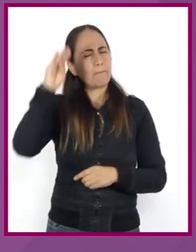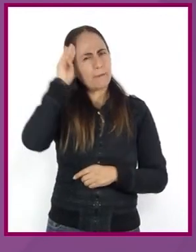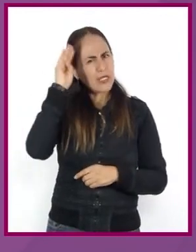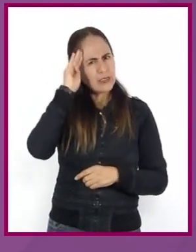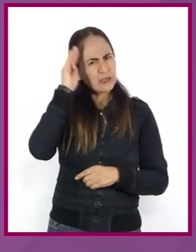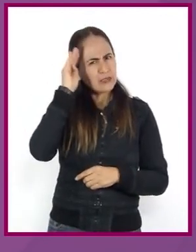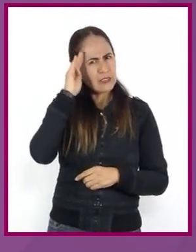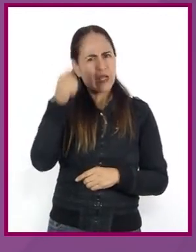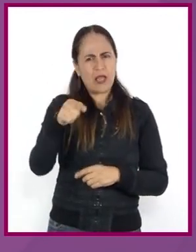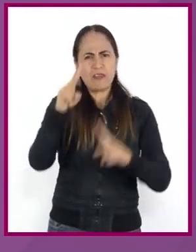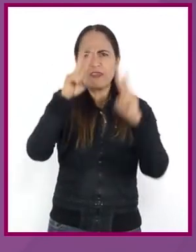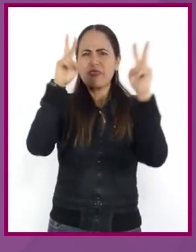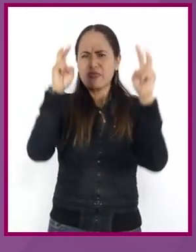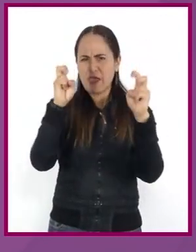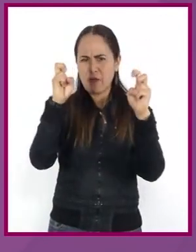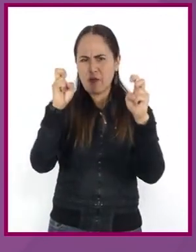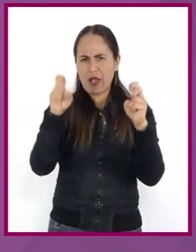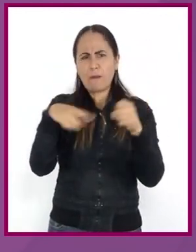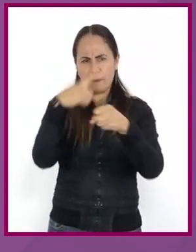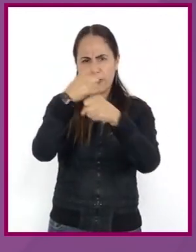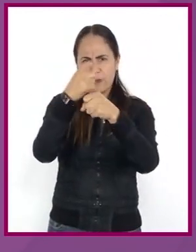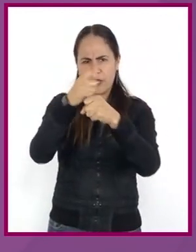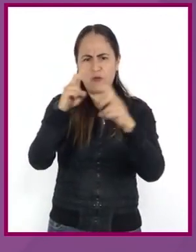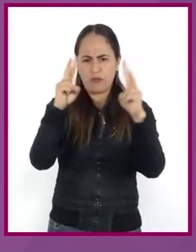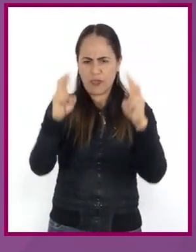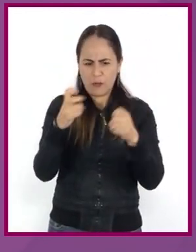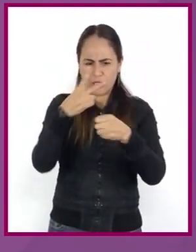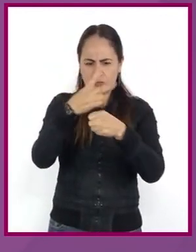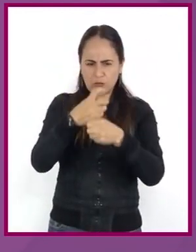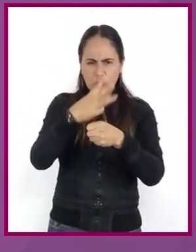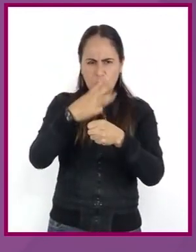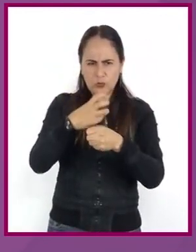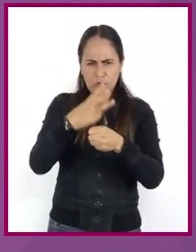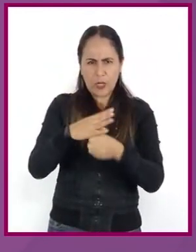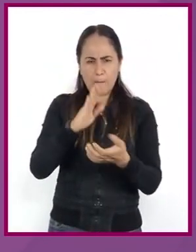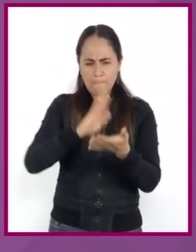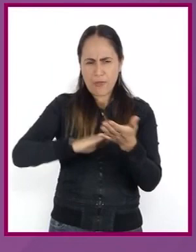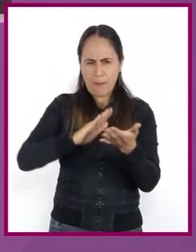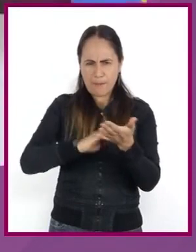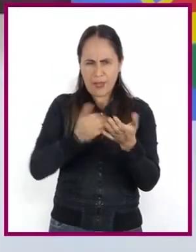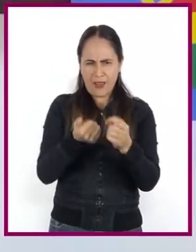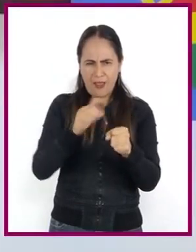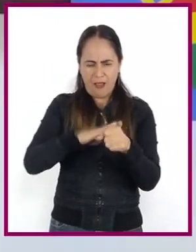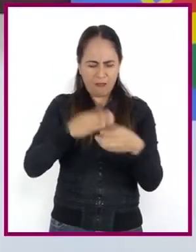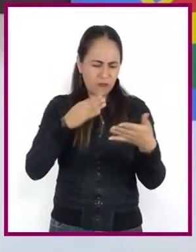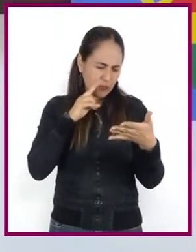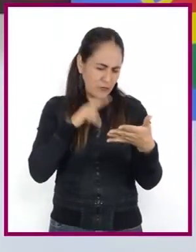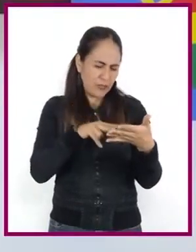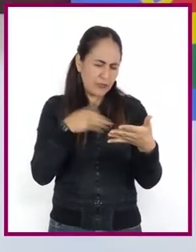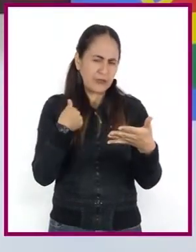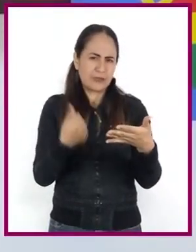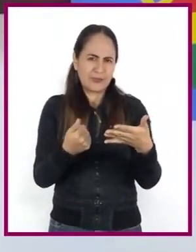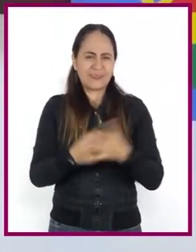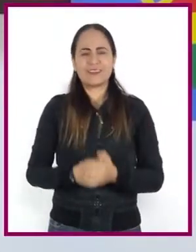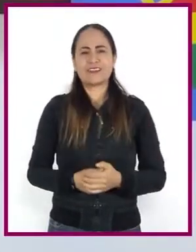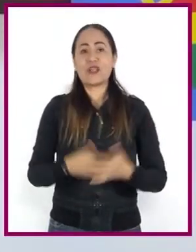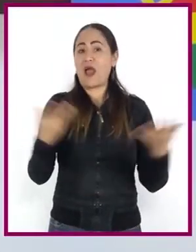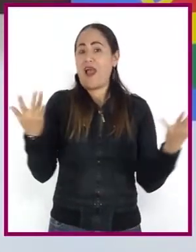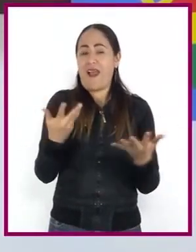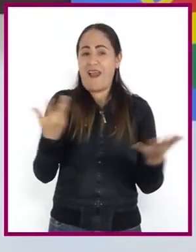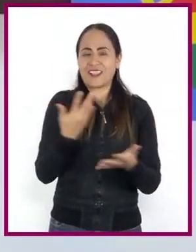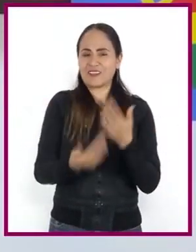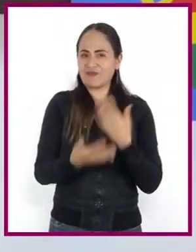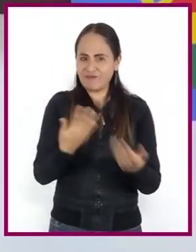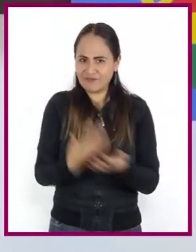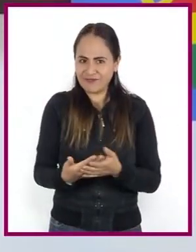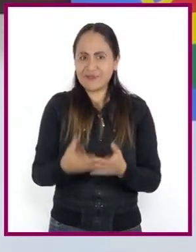uso de títulos y subtítulos en documentos administrativos. ¡Manos a la obra!